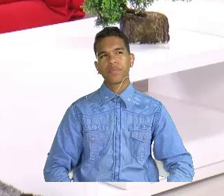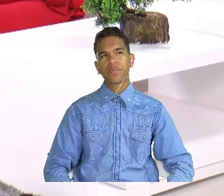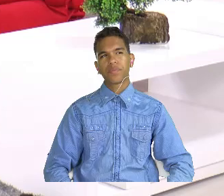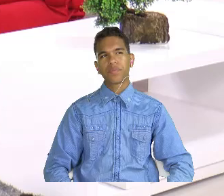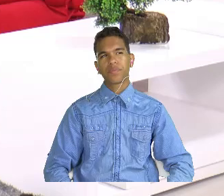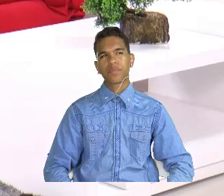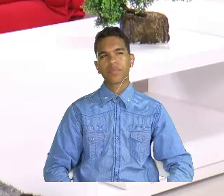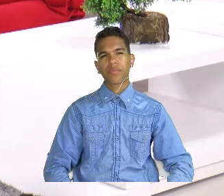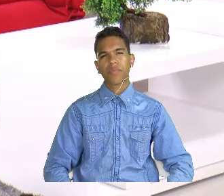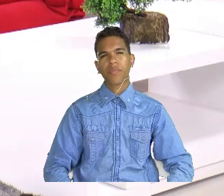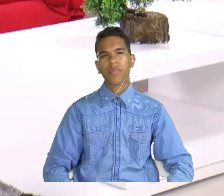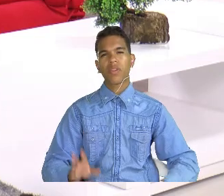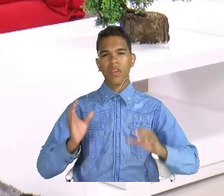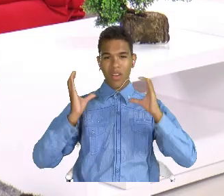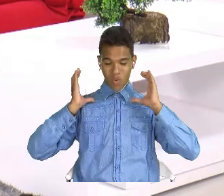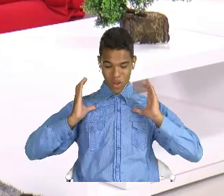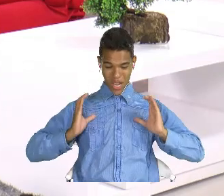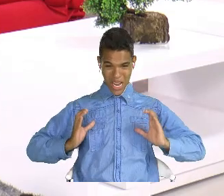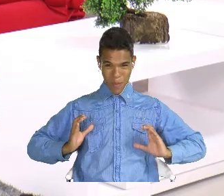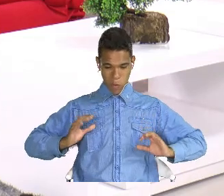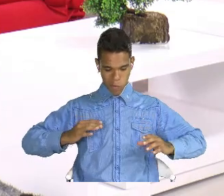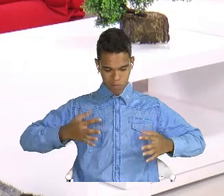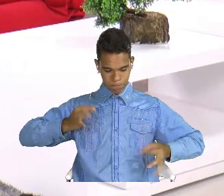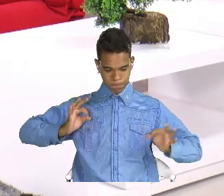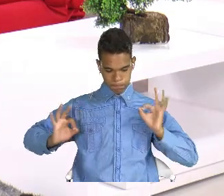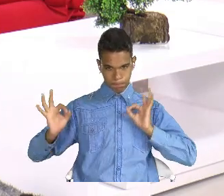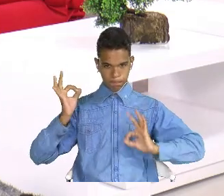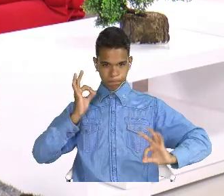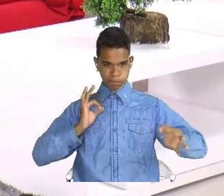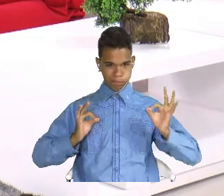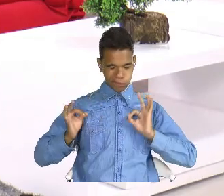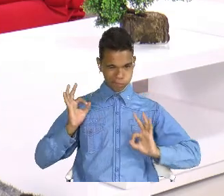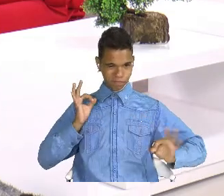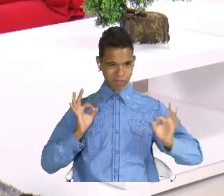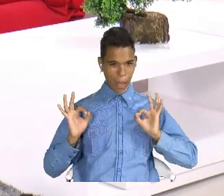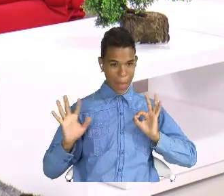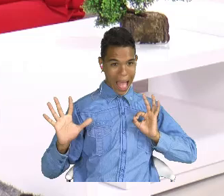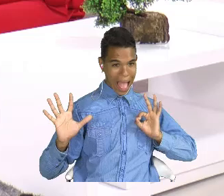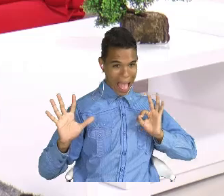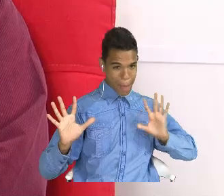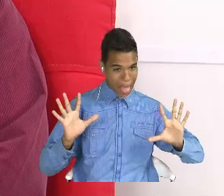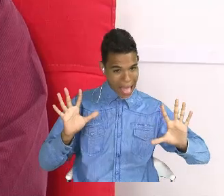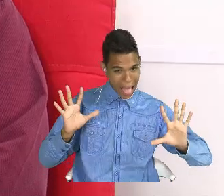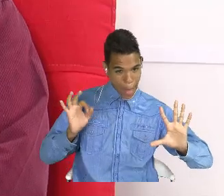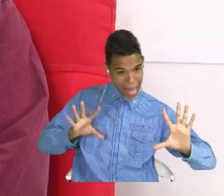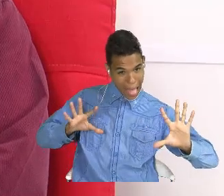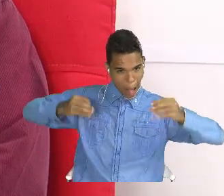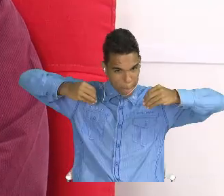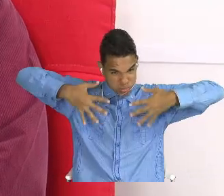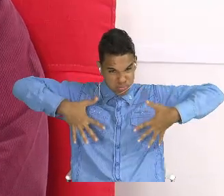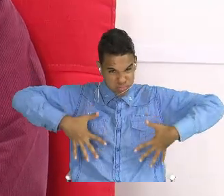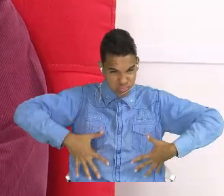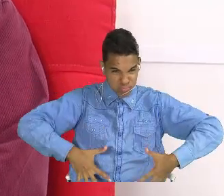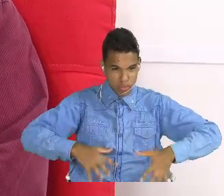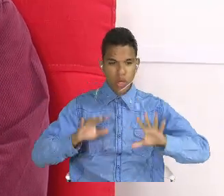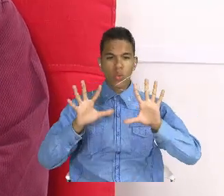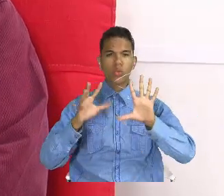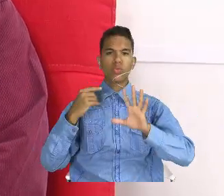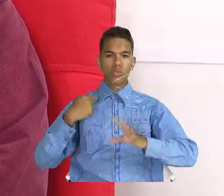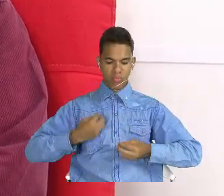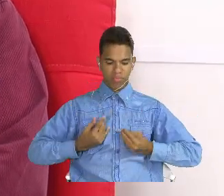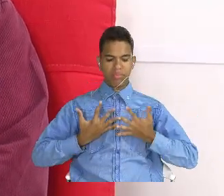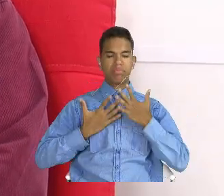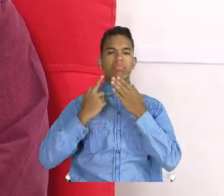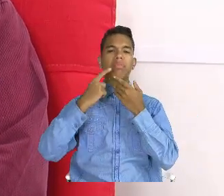ciertas sustancias en el cuerpo, de ciertas hormonas, que comienzan a disparar mecanismos, eso altera las hormonas. Por eso es que la persona comienza a tener resequedad y comienza a